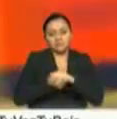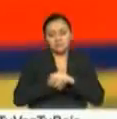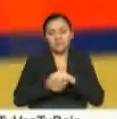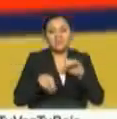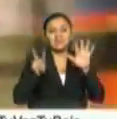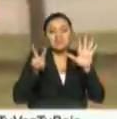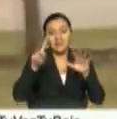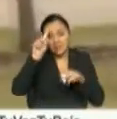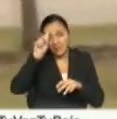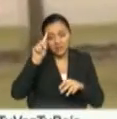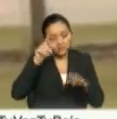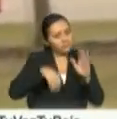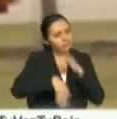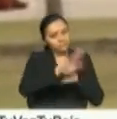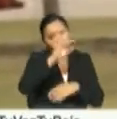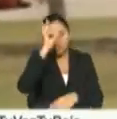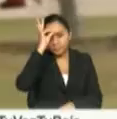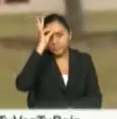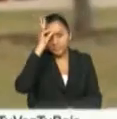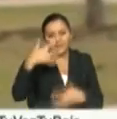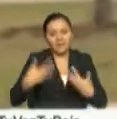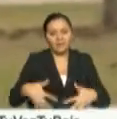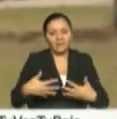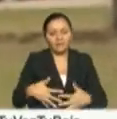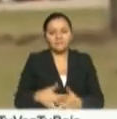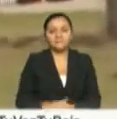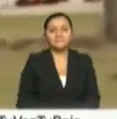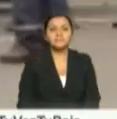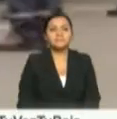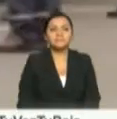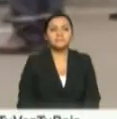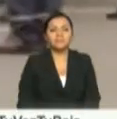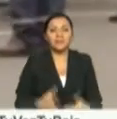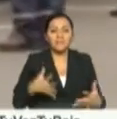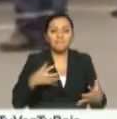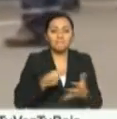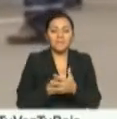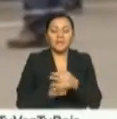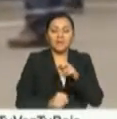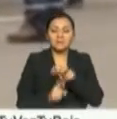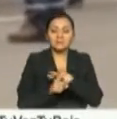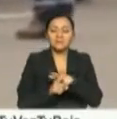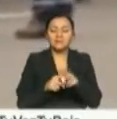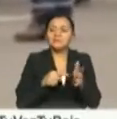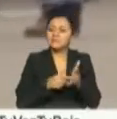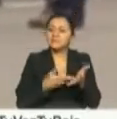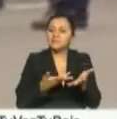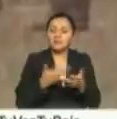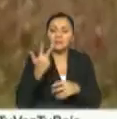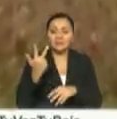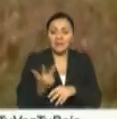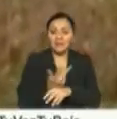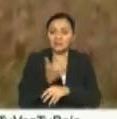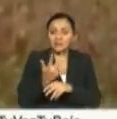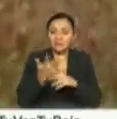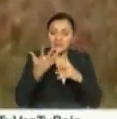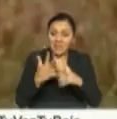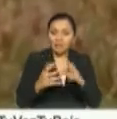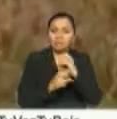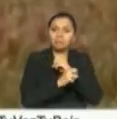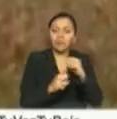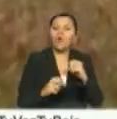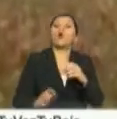6 han sido hospitalizados en estado grave. Este accidente se produjo solo 3 horas después de que se registrara otra